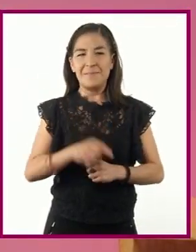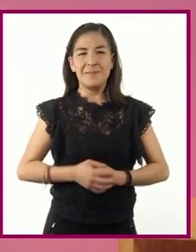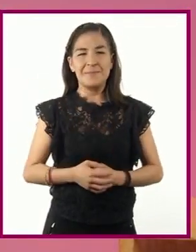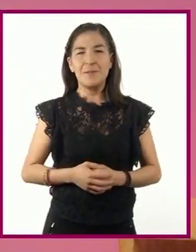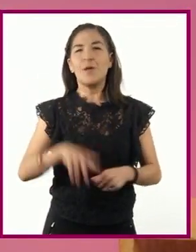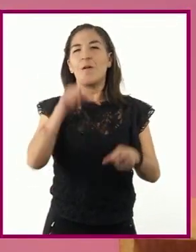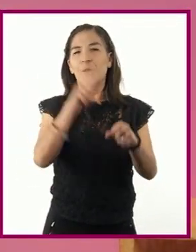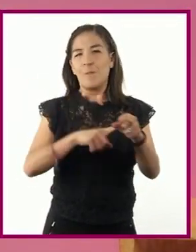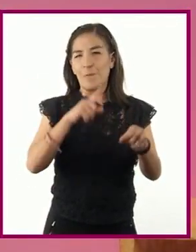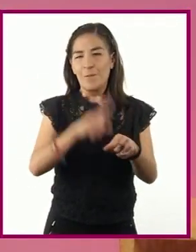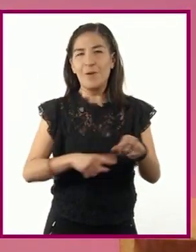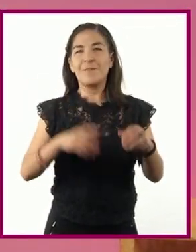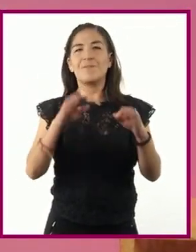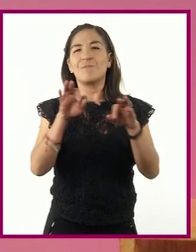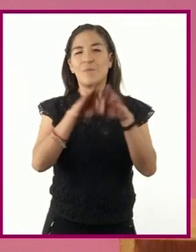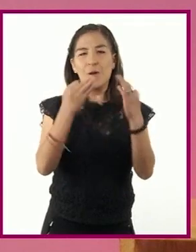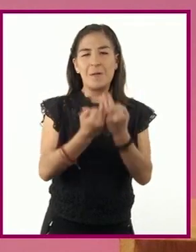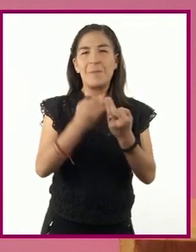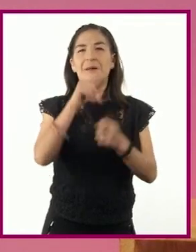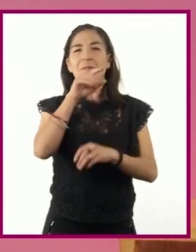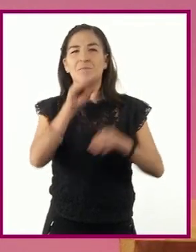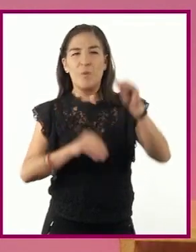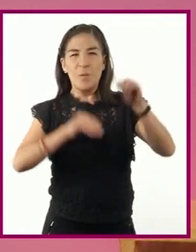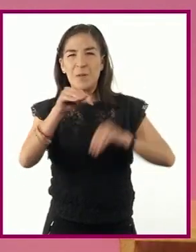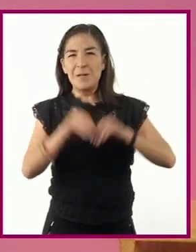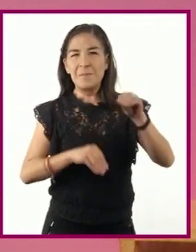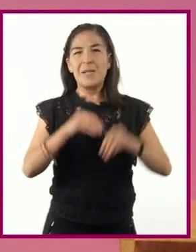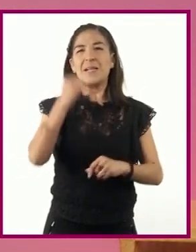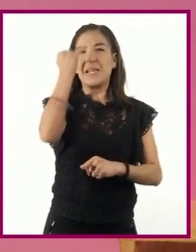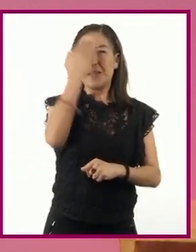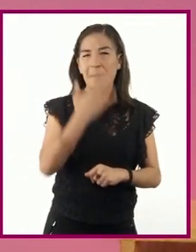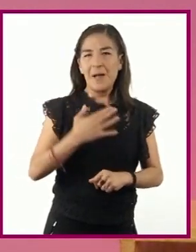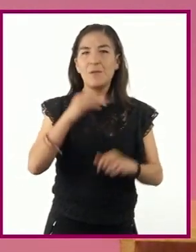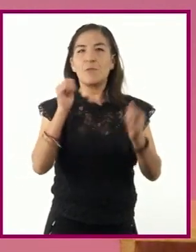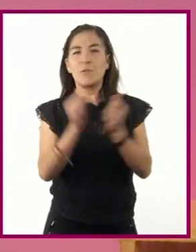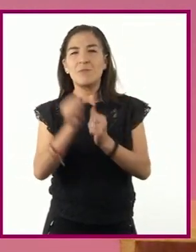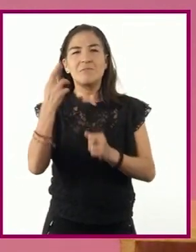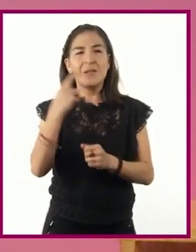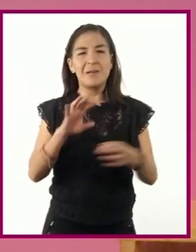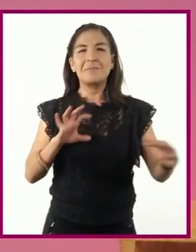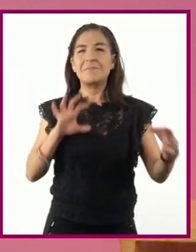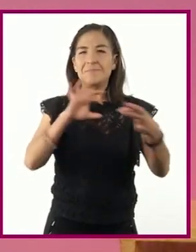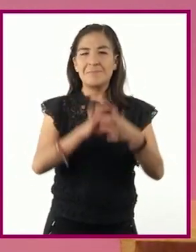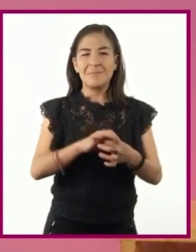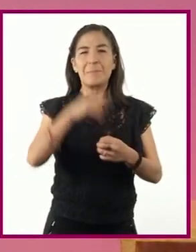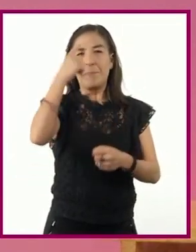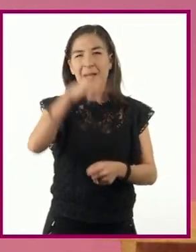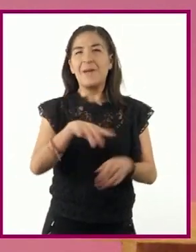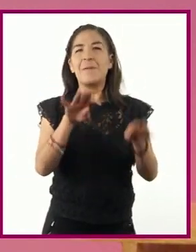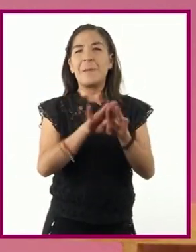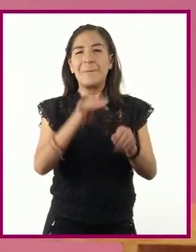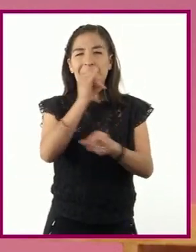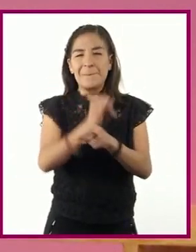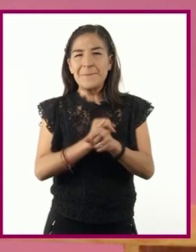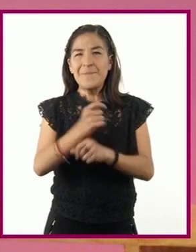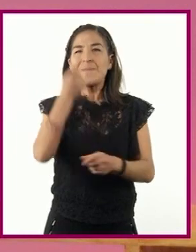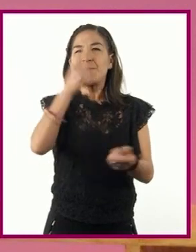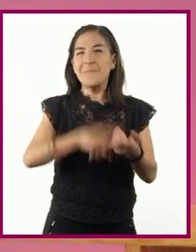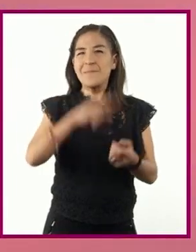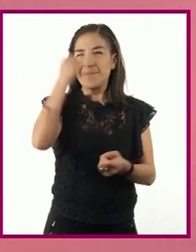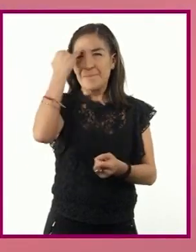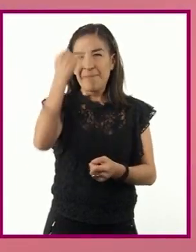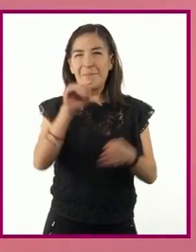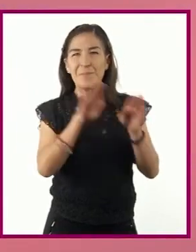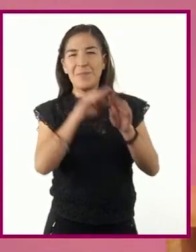los colores, tamaños, formas, movimientos, imágenes y sonidos como elementos de exploración para crear